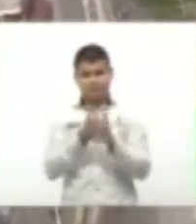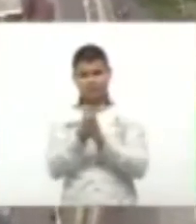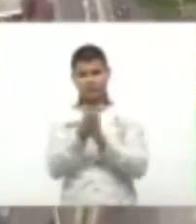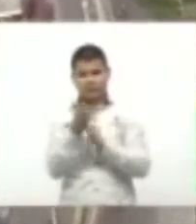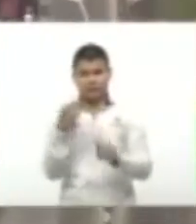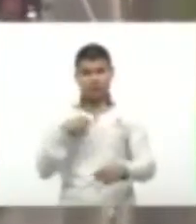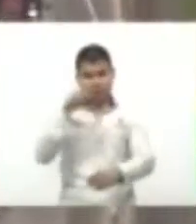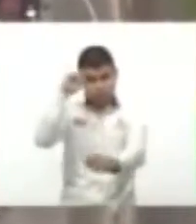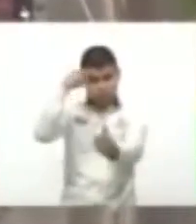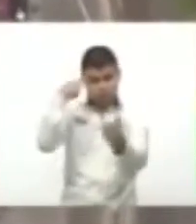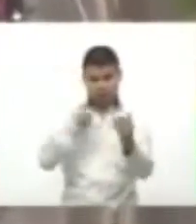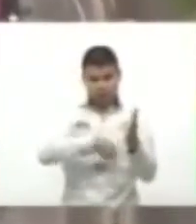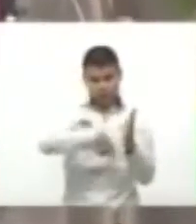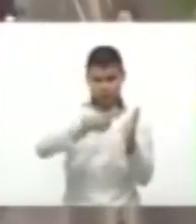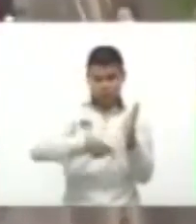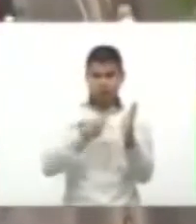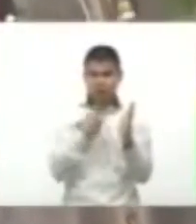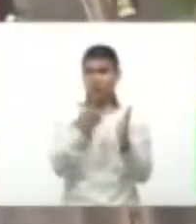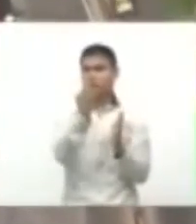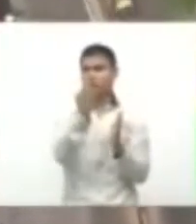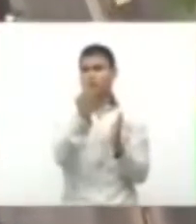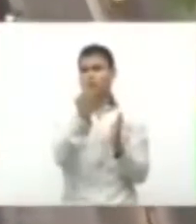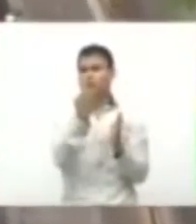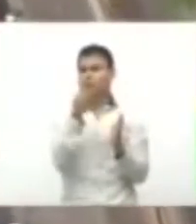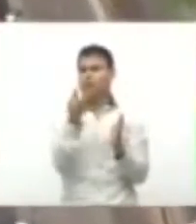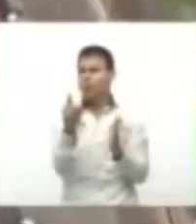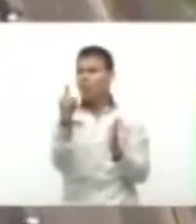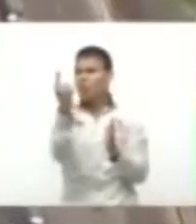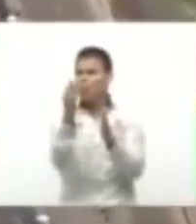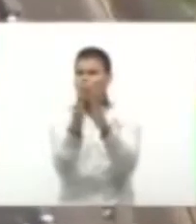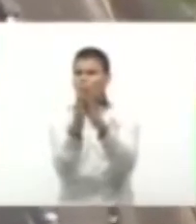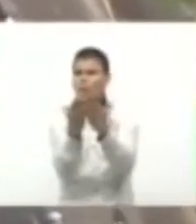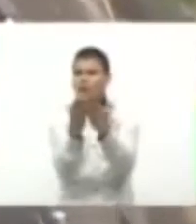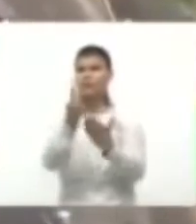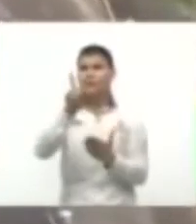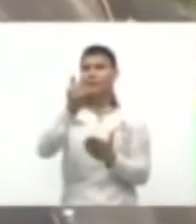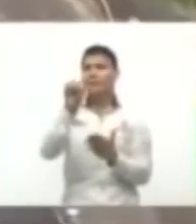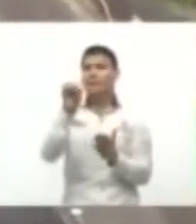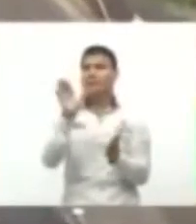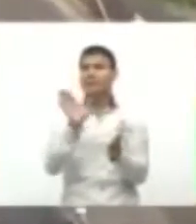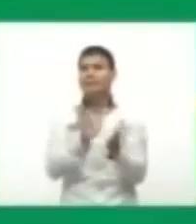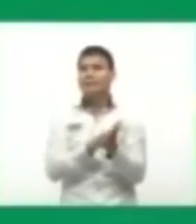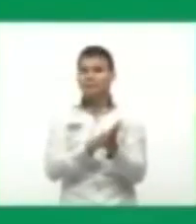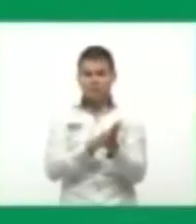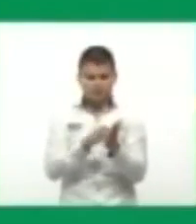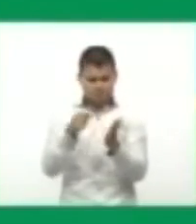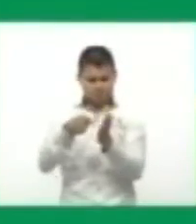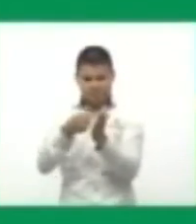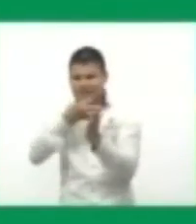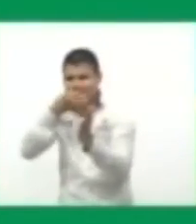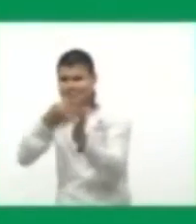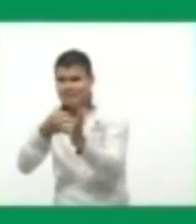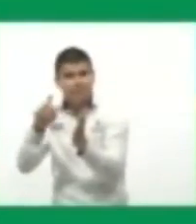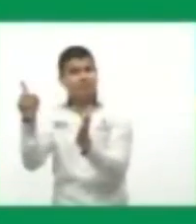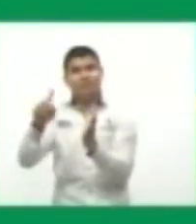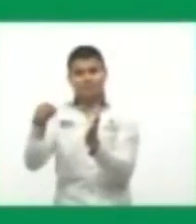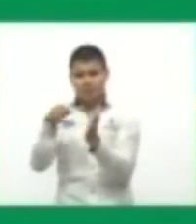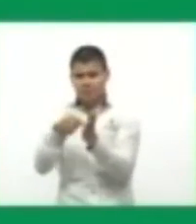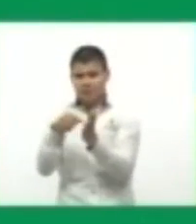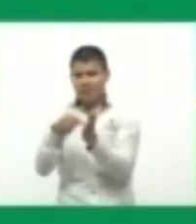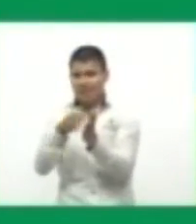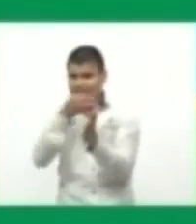hizo la gobernación, cada libro fue pagado a 70 mil pesos cuando costaba solo 7.500 pesos. Para la fecha se evidenció que